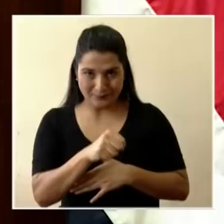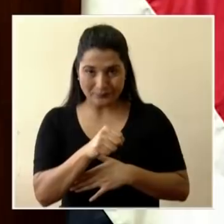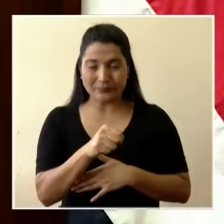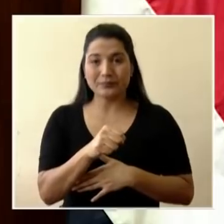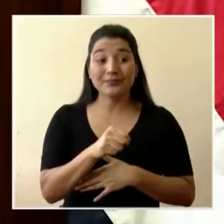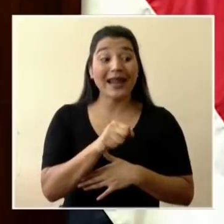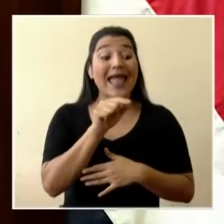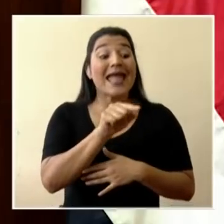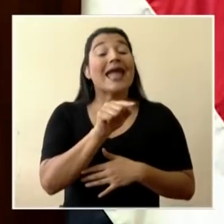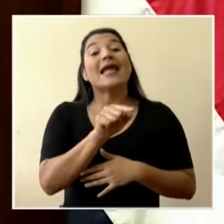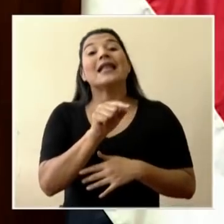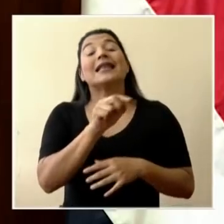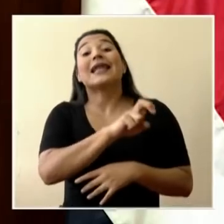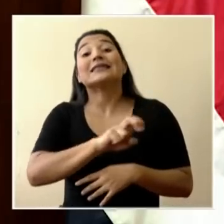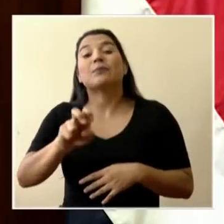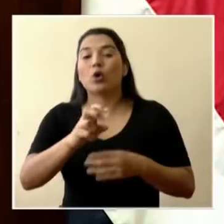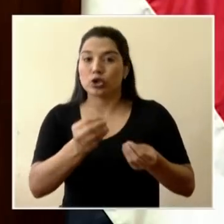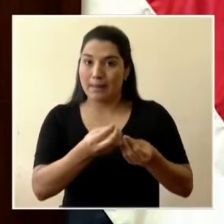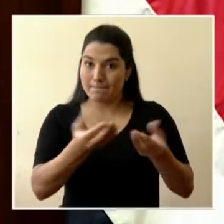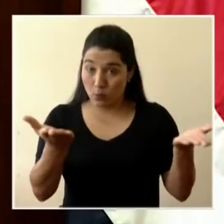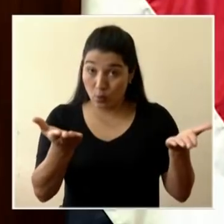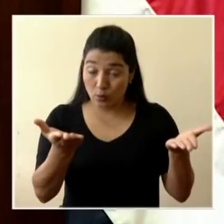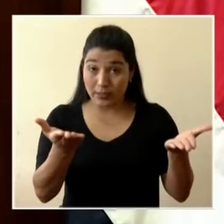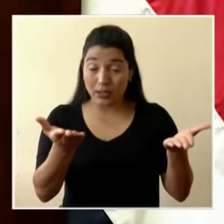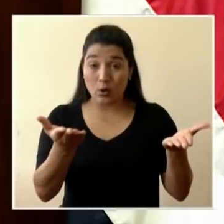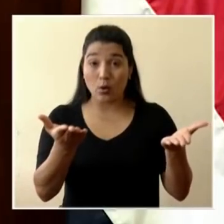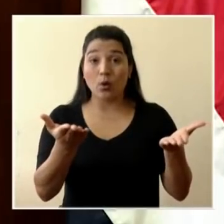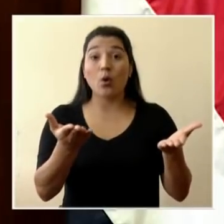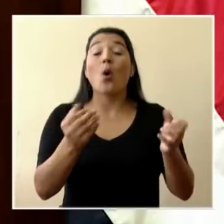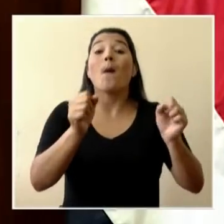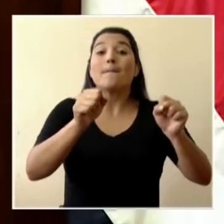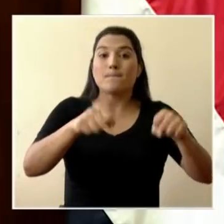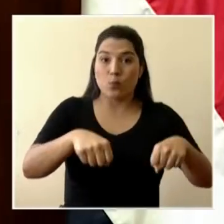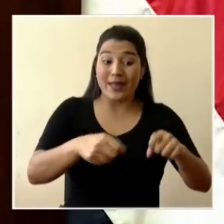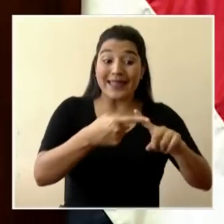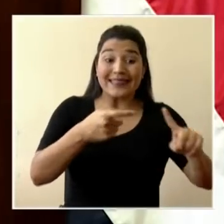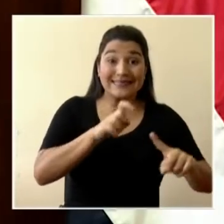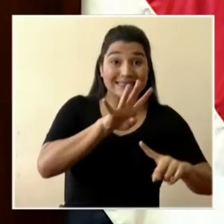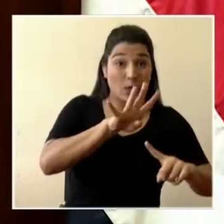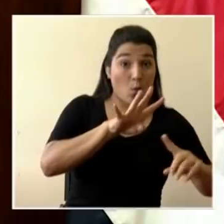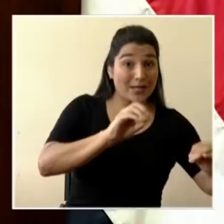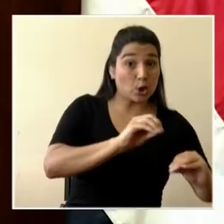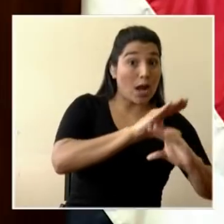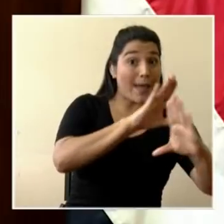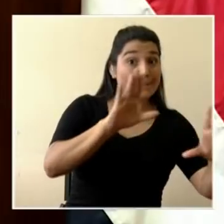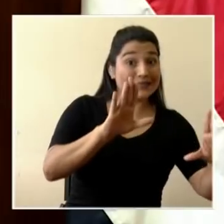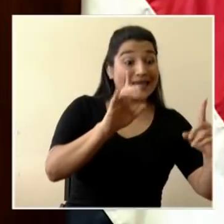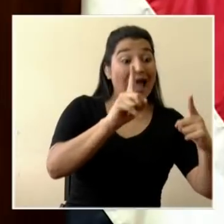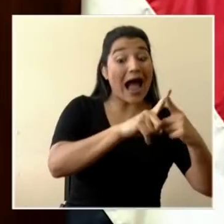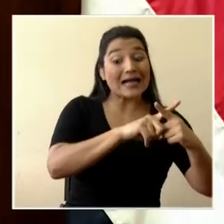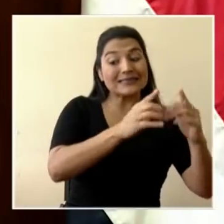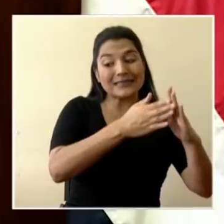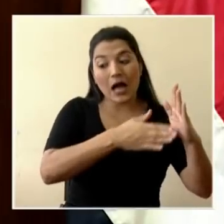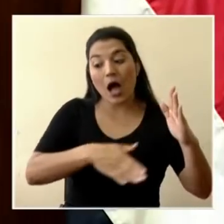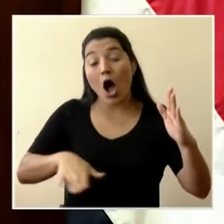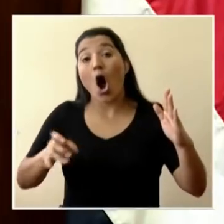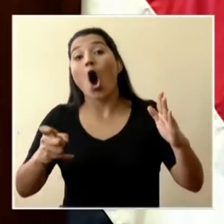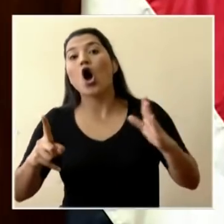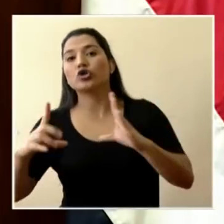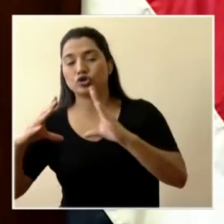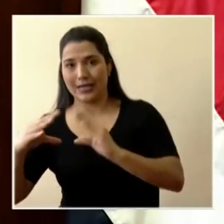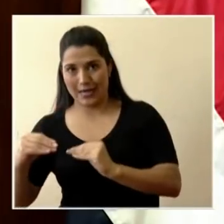En el caso del transporte público, la circulación será de 4 de la mañana a 11 de la noche. Transporte